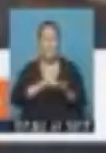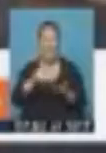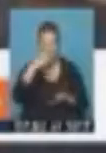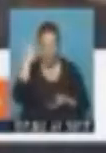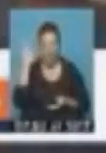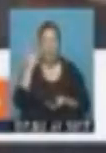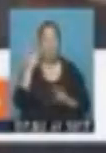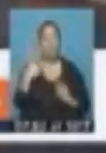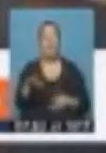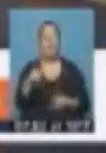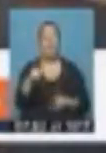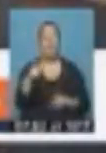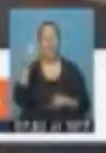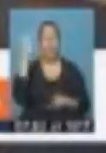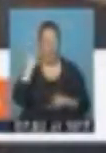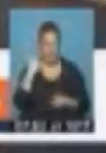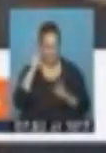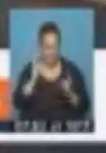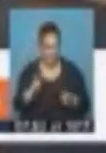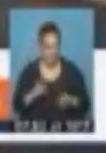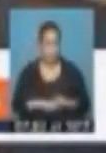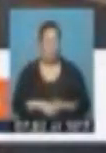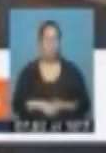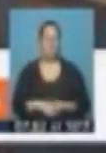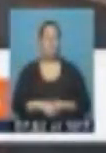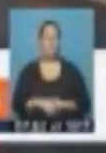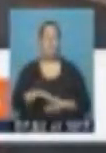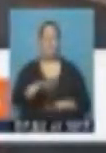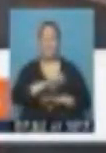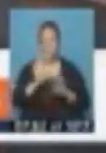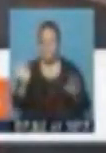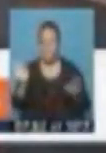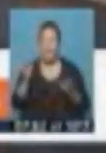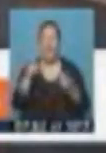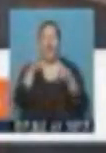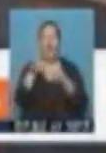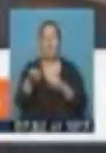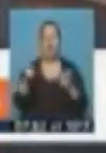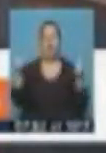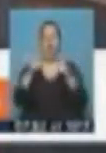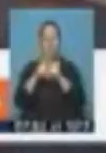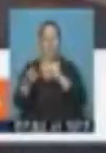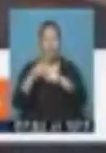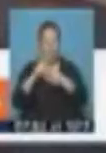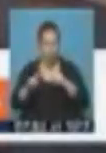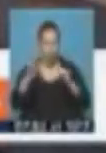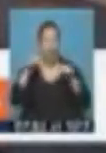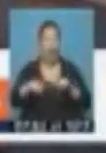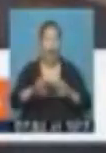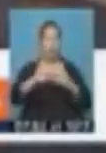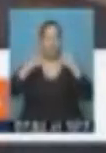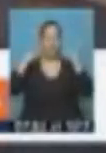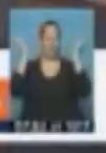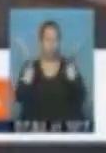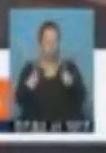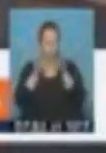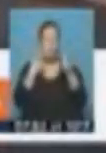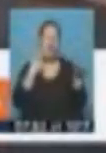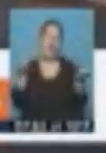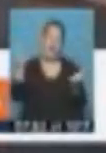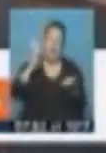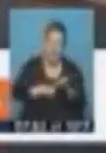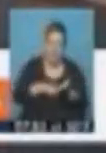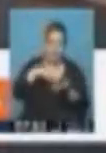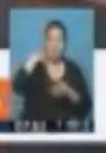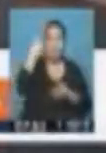Nacional. Es lo que ocurrió en la jornada de ayer y que ya tienen el aval de la Comisión de Acuerdos. Ahora el plenario lo va a ratificar